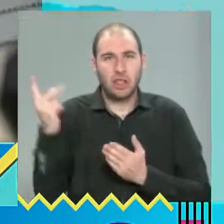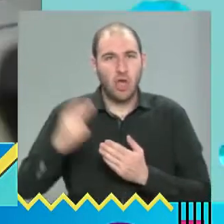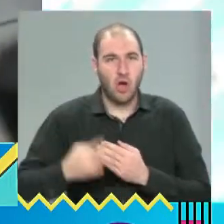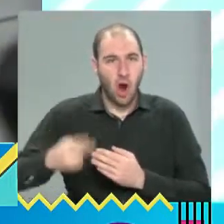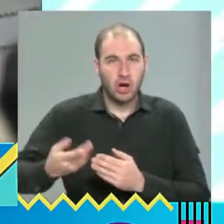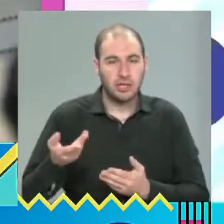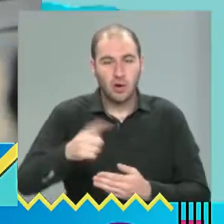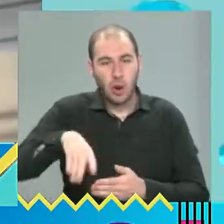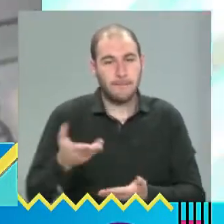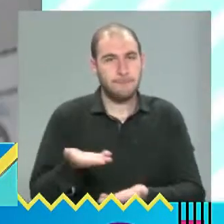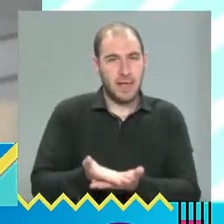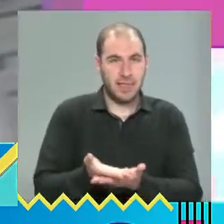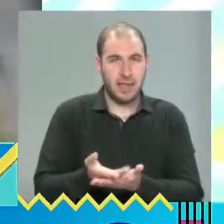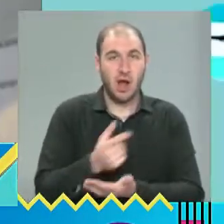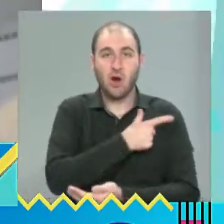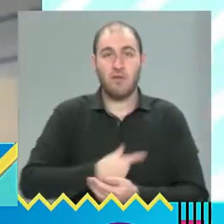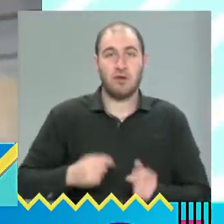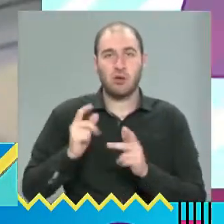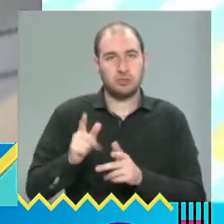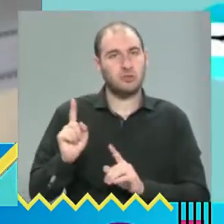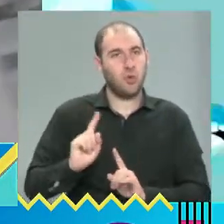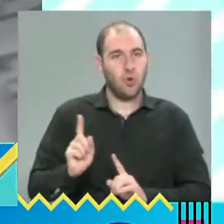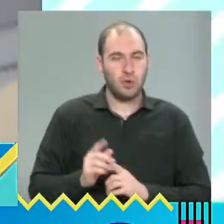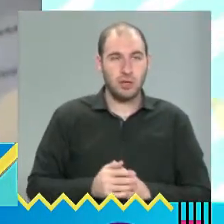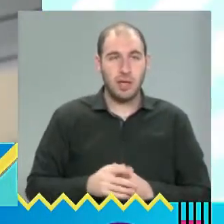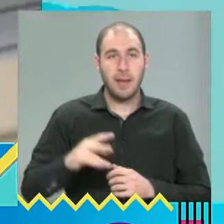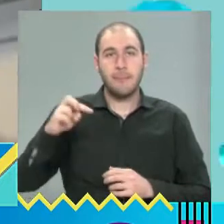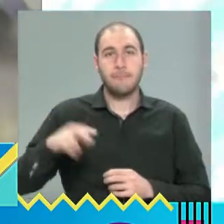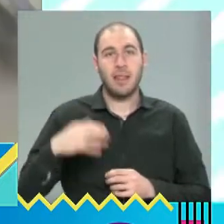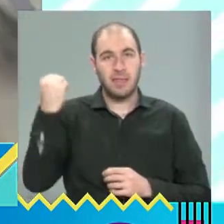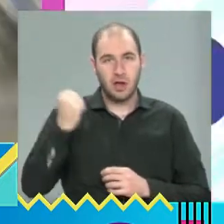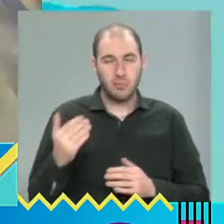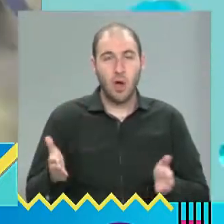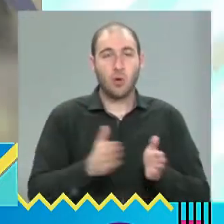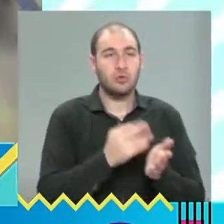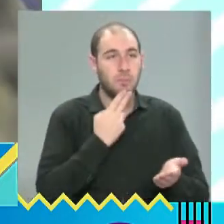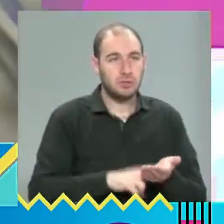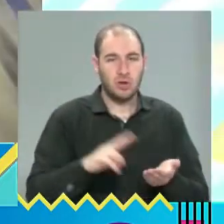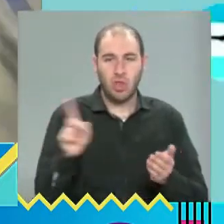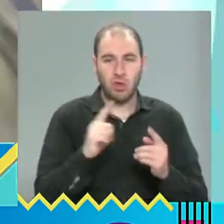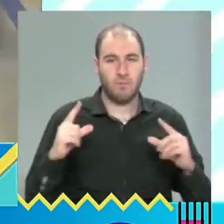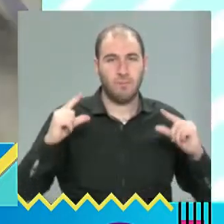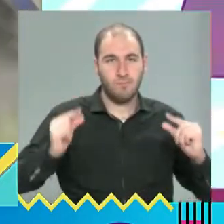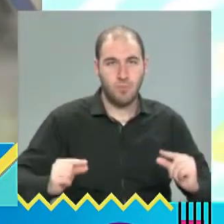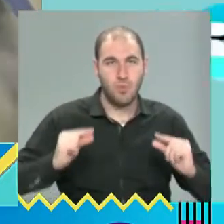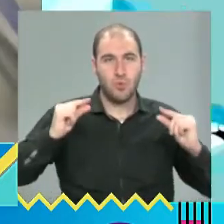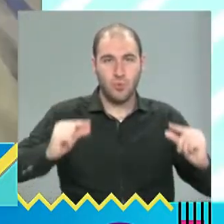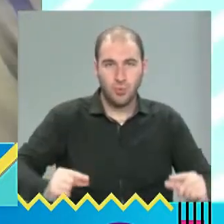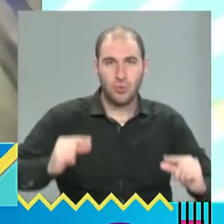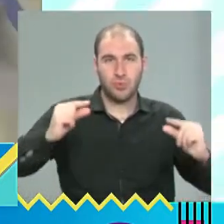mercado, y el gobierno dijo no, a ver, que la política monetaria acompañe a la fiscal, que las dos sean gradualistas.